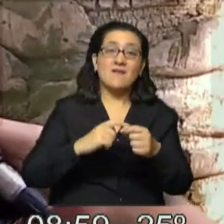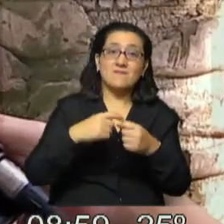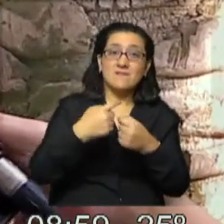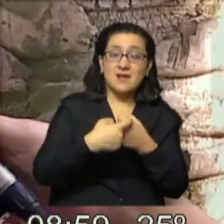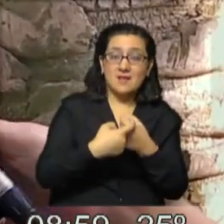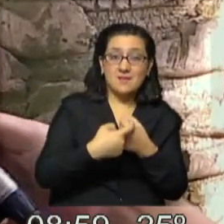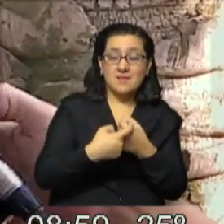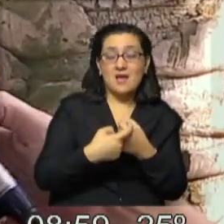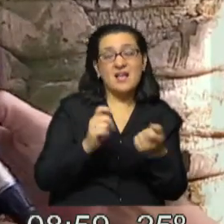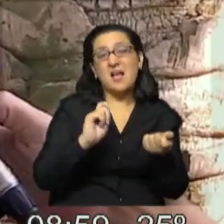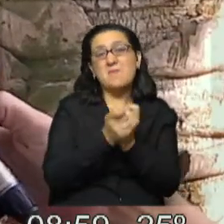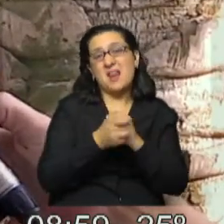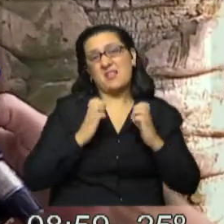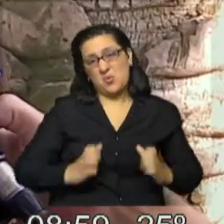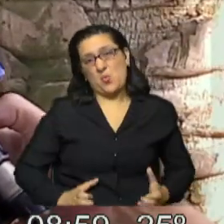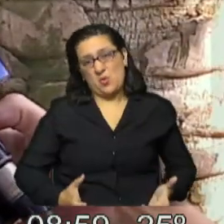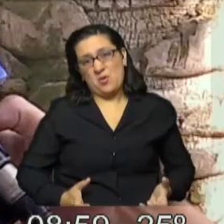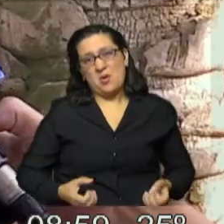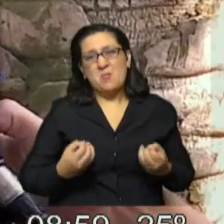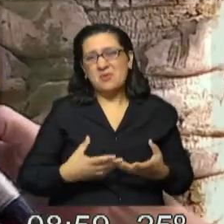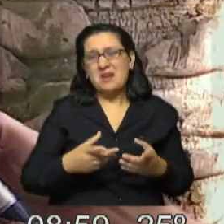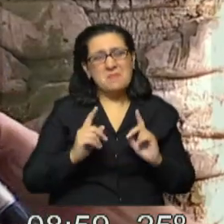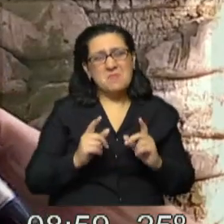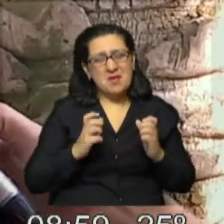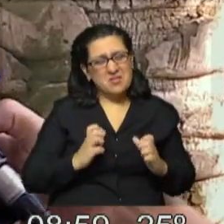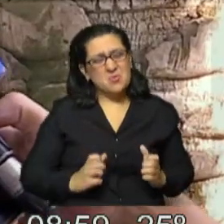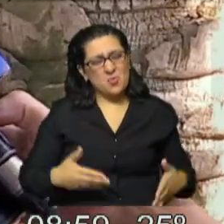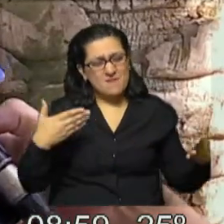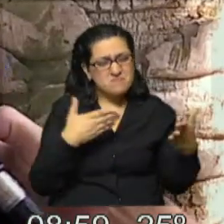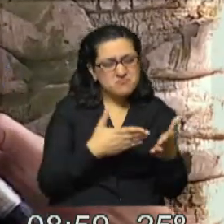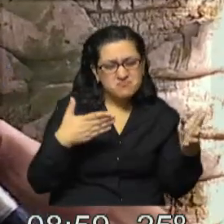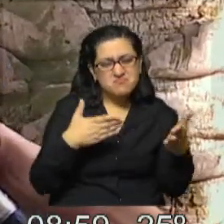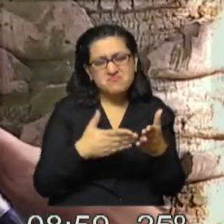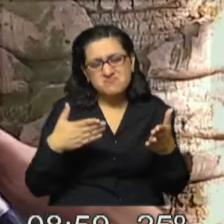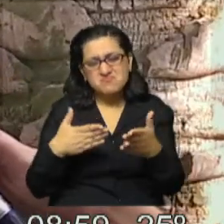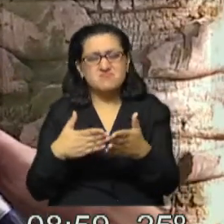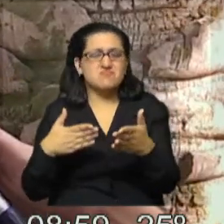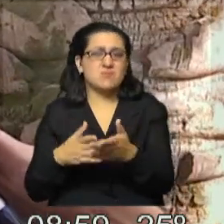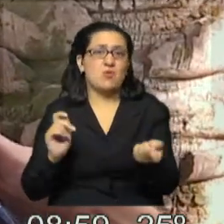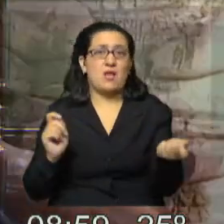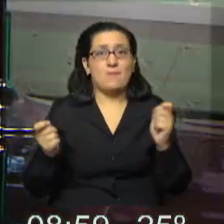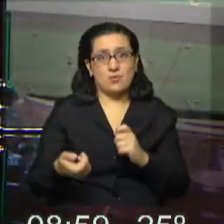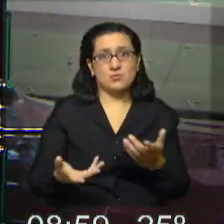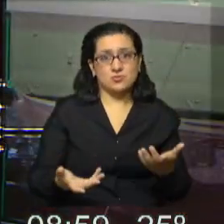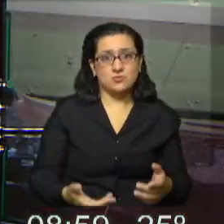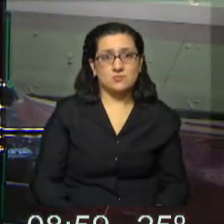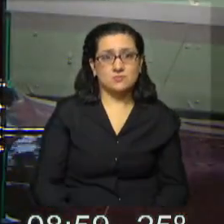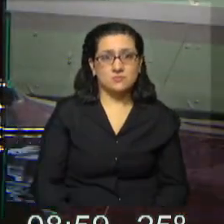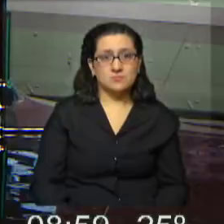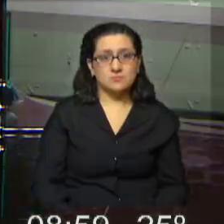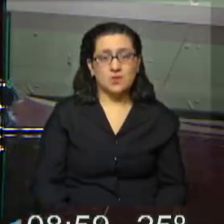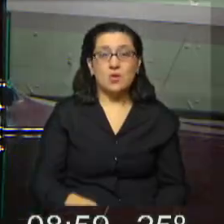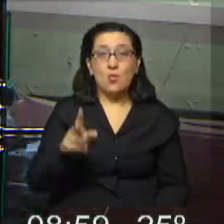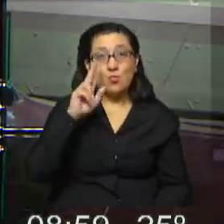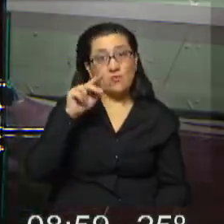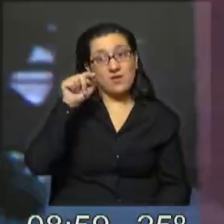actitud, porque ha sido la actitud de hace tanto tiempo que ha obstaculizado muchas veces los cambios. Claro, uno ve